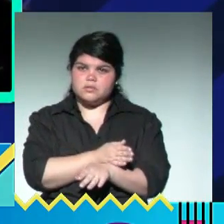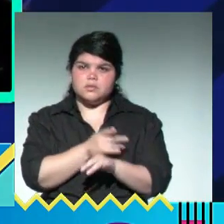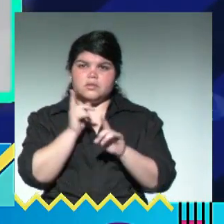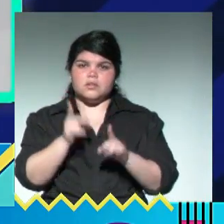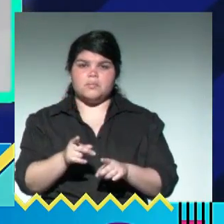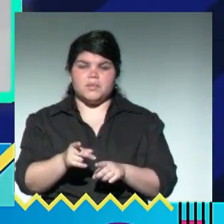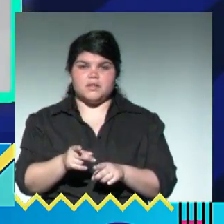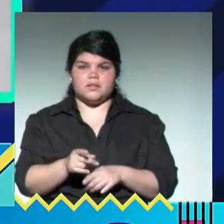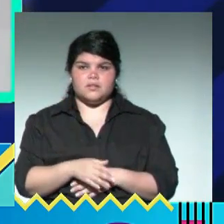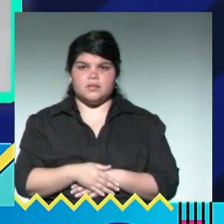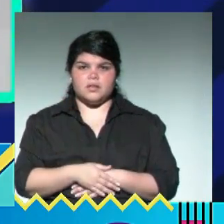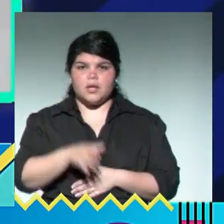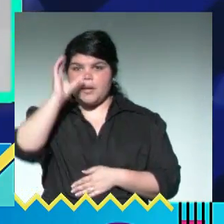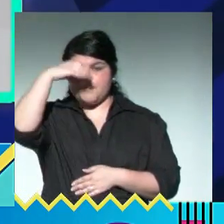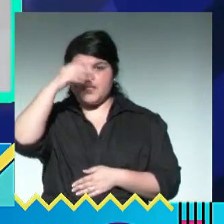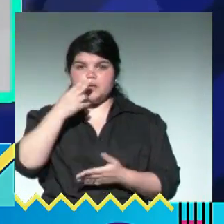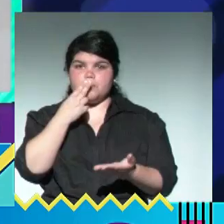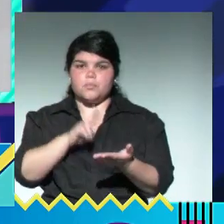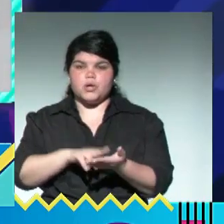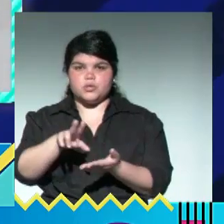de las retenciones a las mineras, por ejemplo.